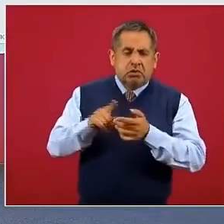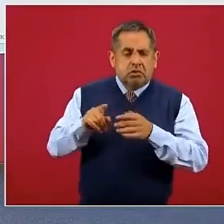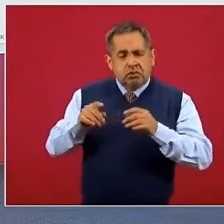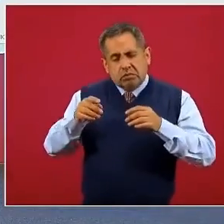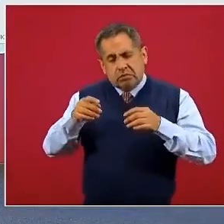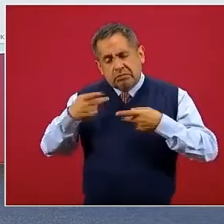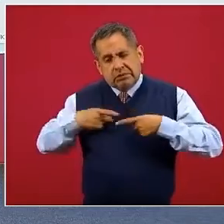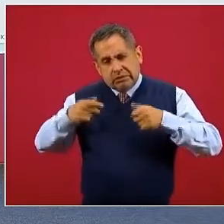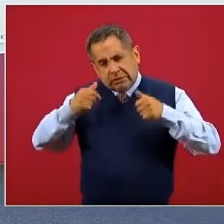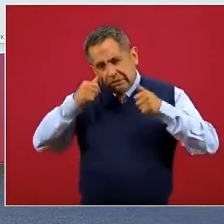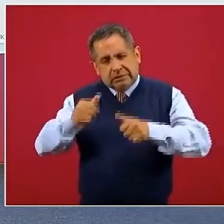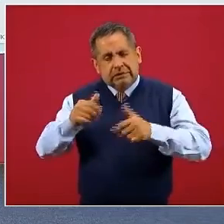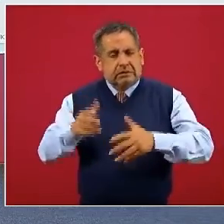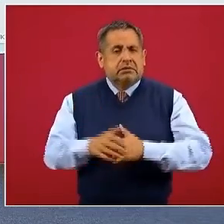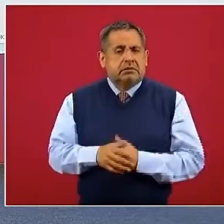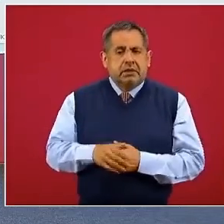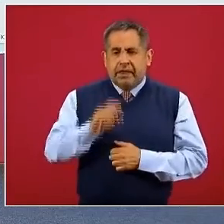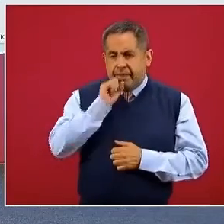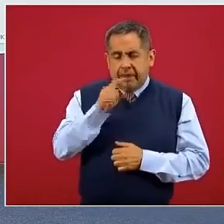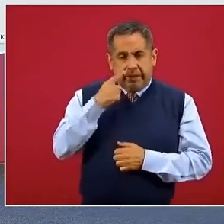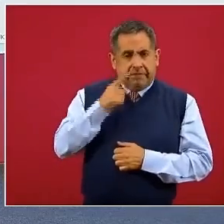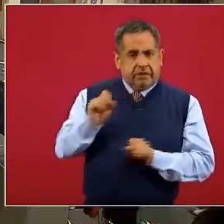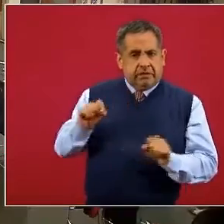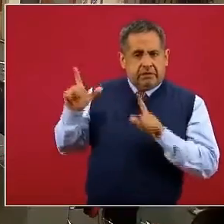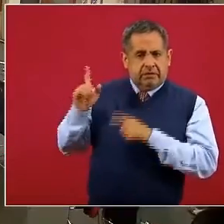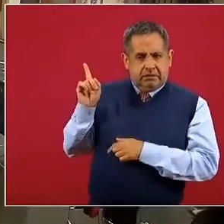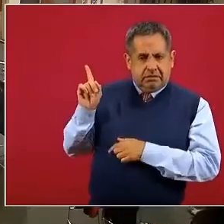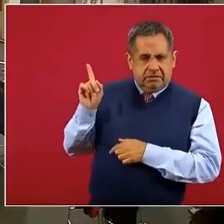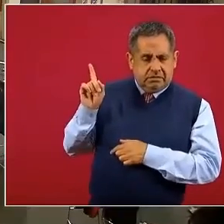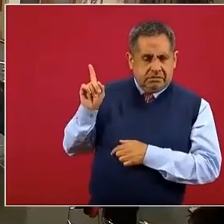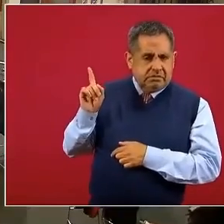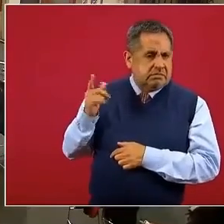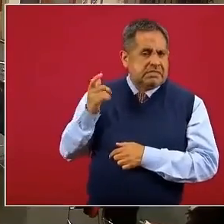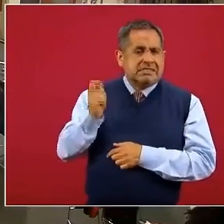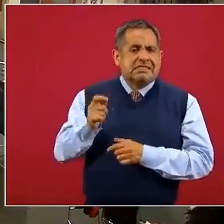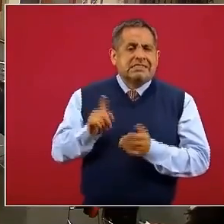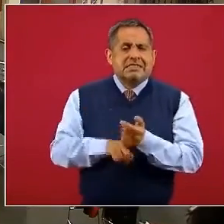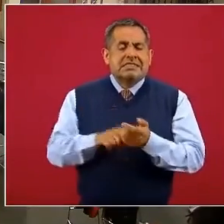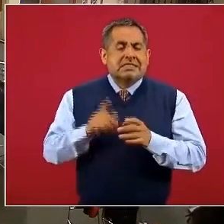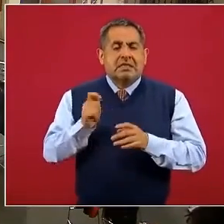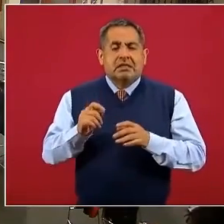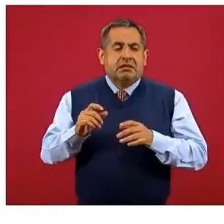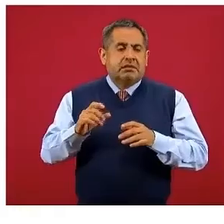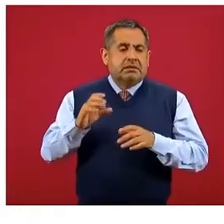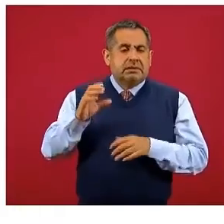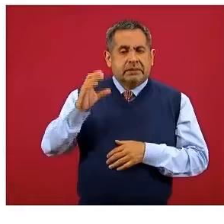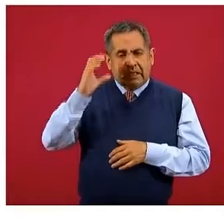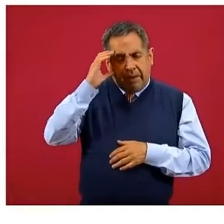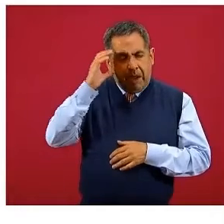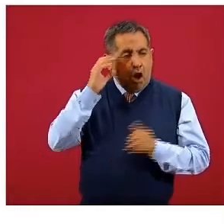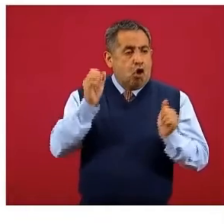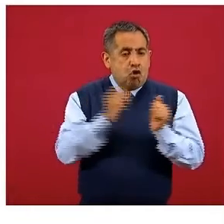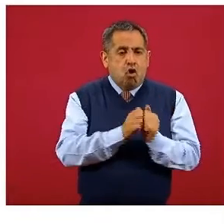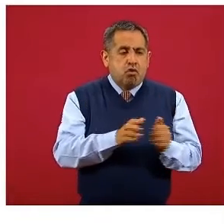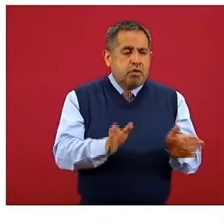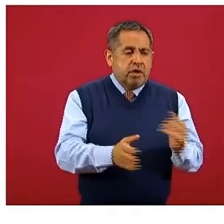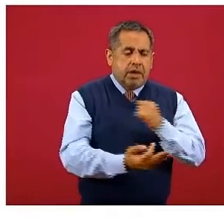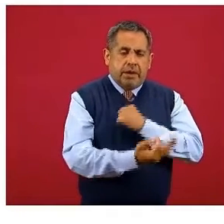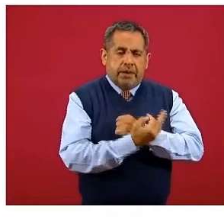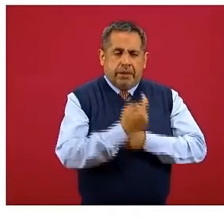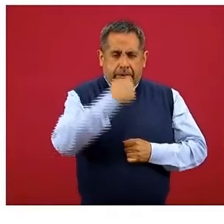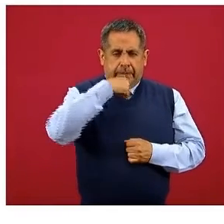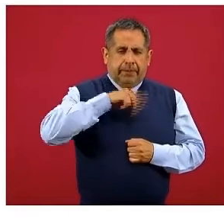ocupación hospitalaria, como lo vemos también en la siguiente diapositiva, que es las camas con ventilador para los